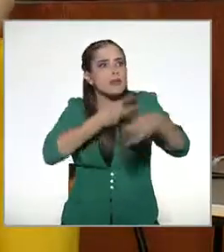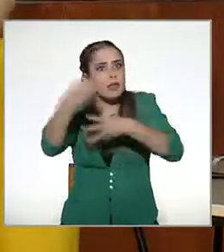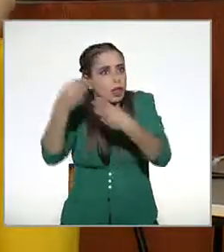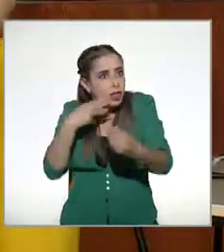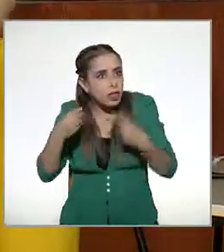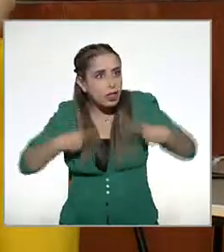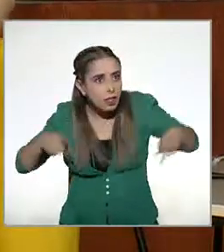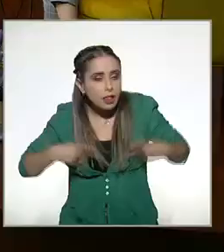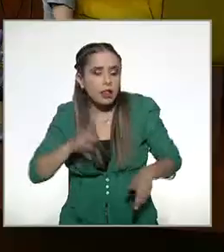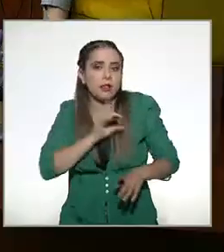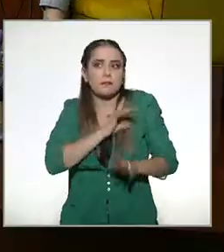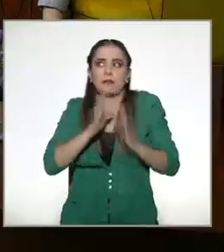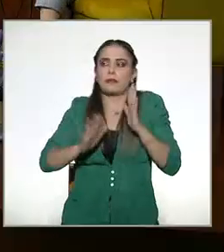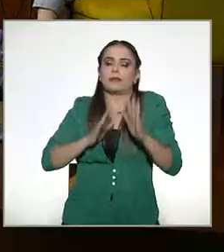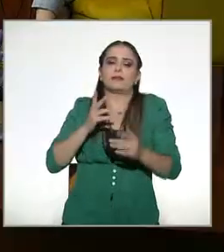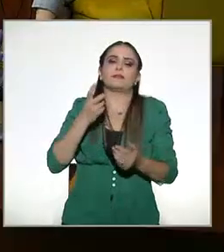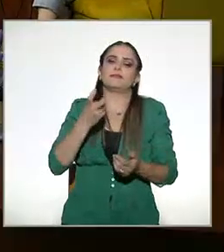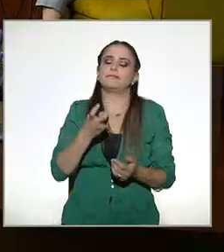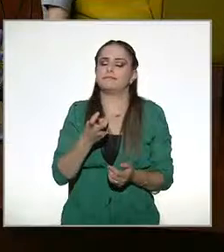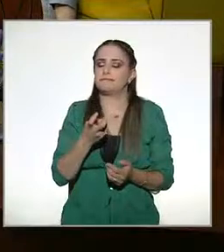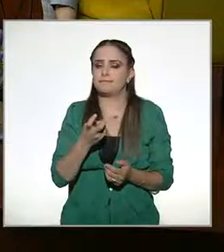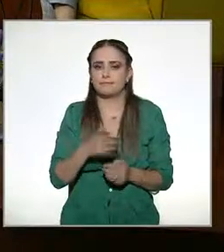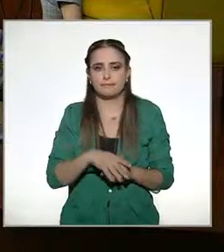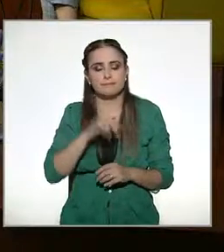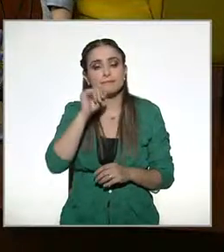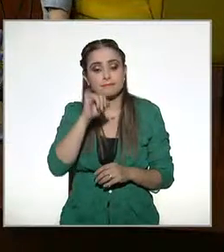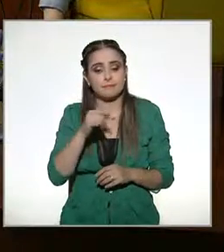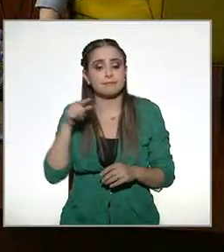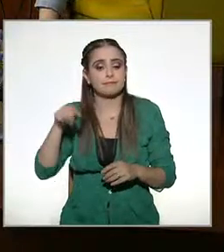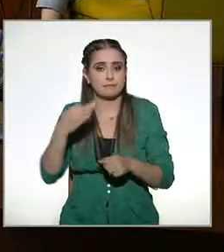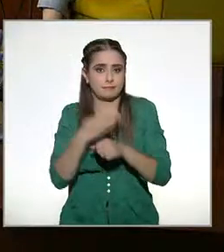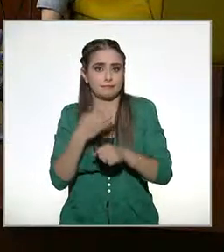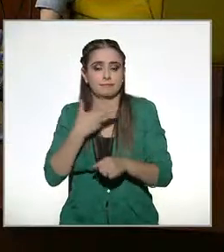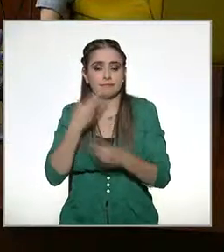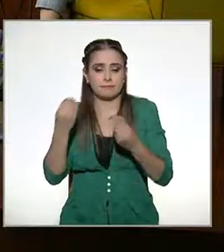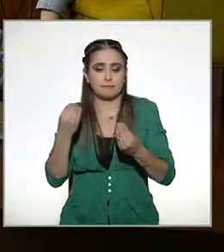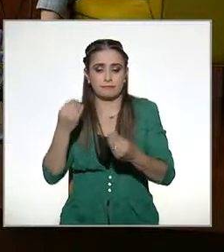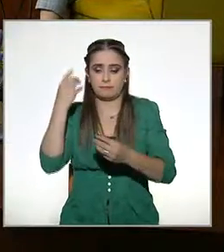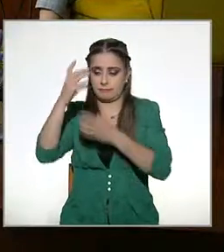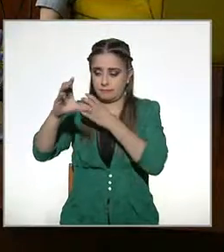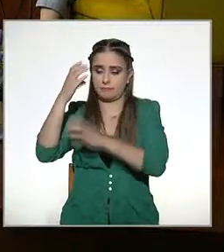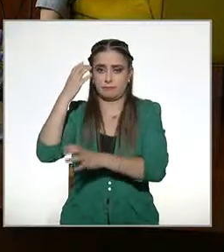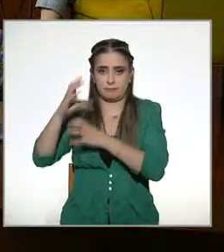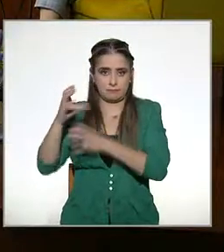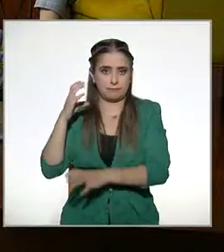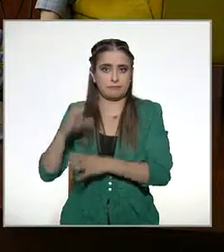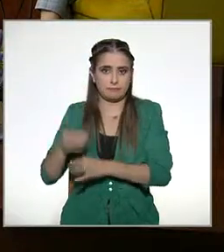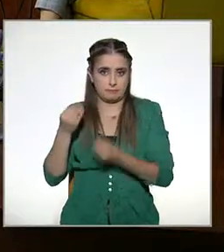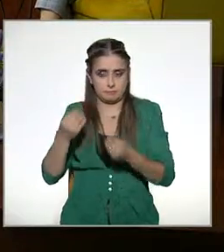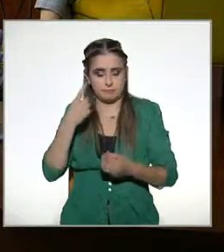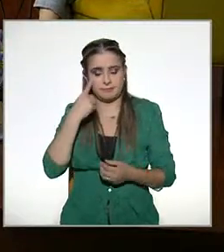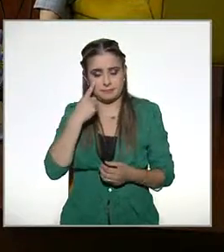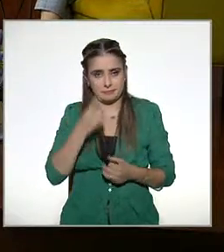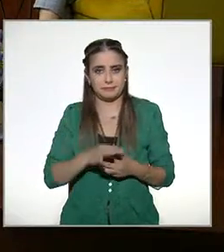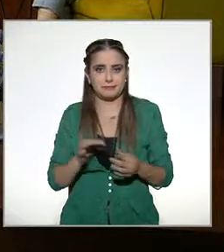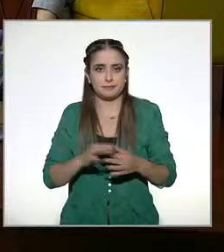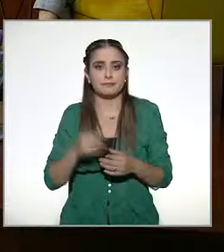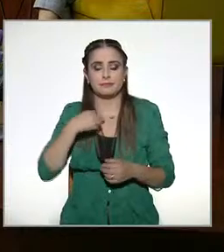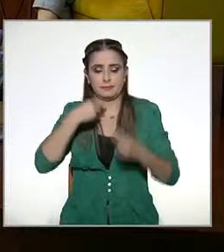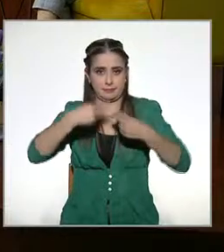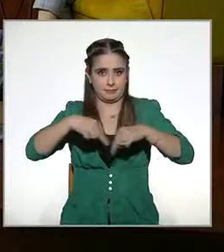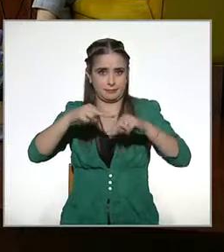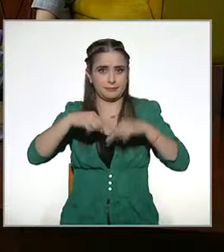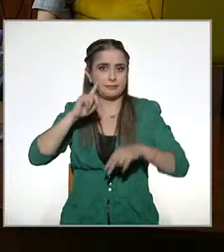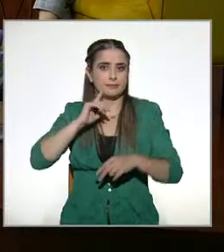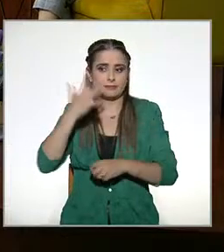de hecho Marisa sí existen ya estos casos y hubo muchos papás a lo largo del programa que nos escribieron por ejemplo nos dice Araceli Verona mi nieta de